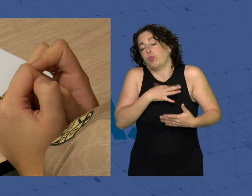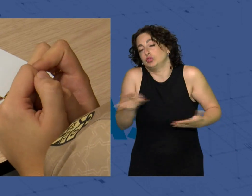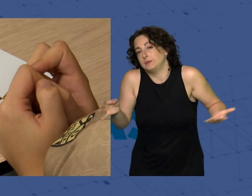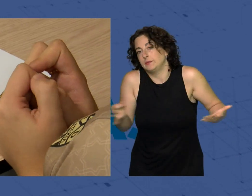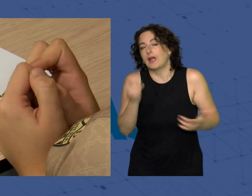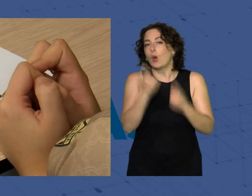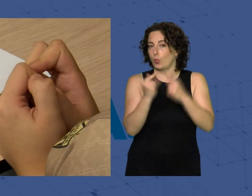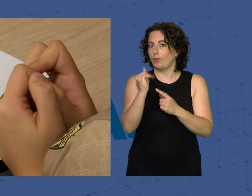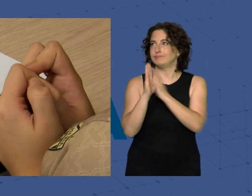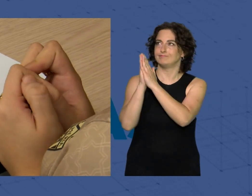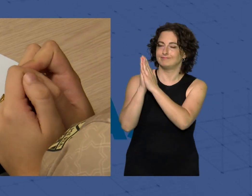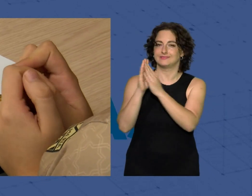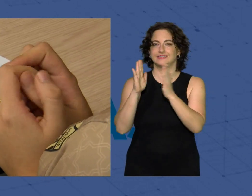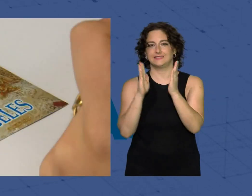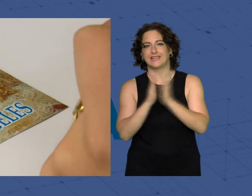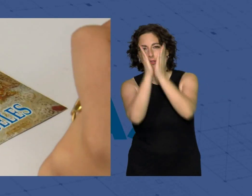incluso encomendándose a santos o a vírgenes.